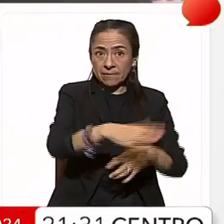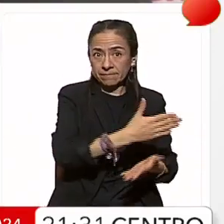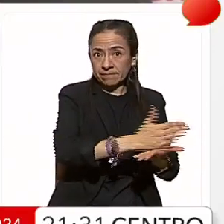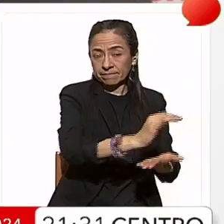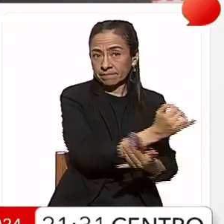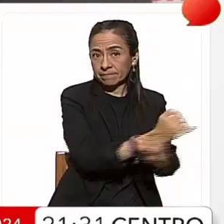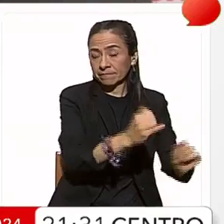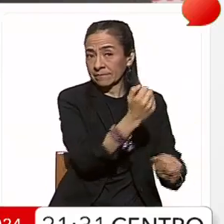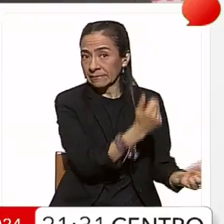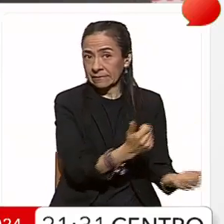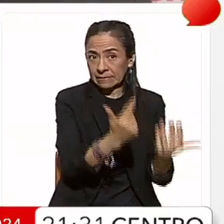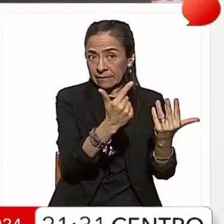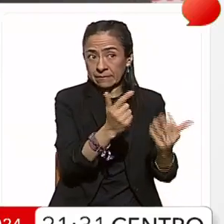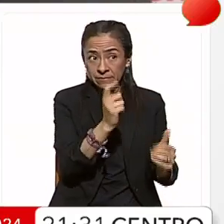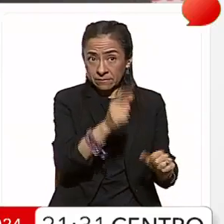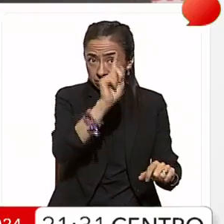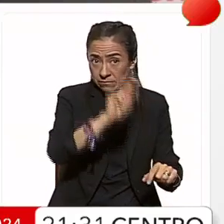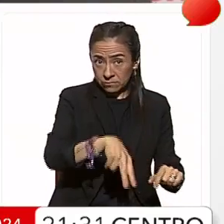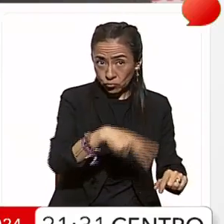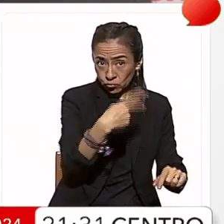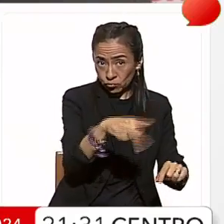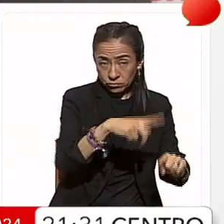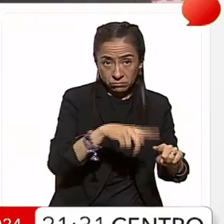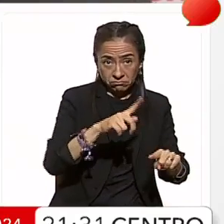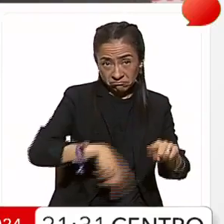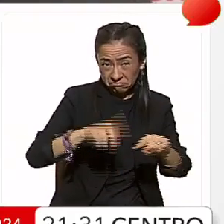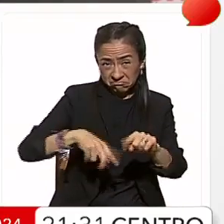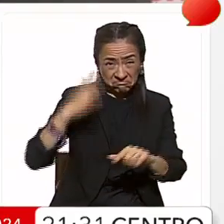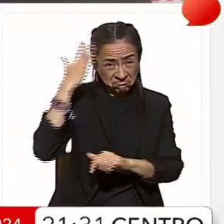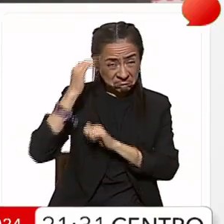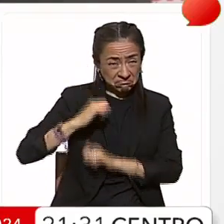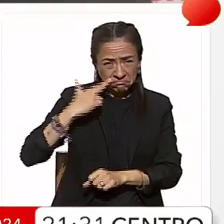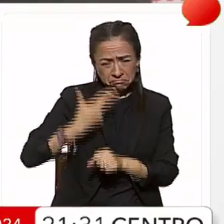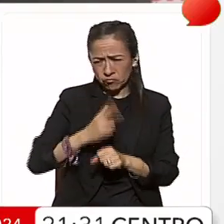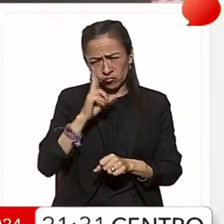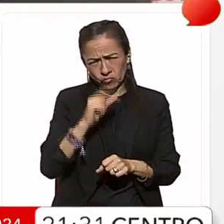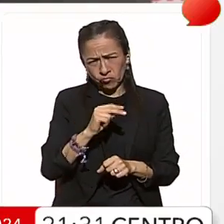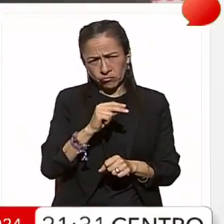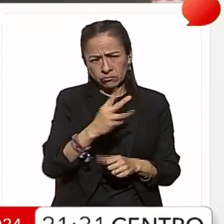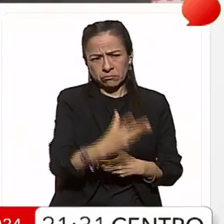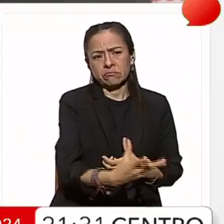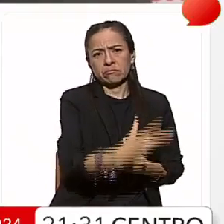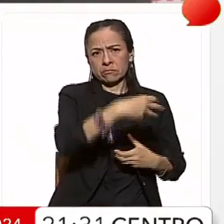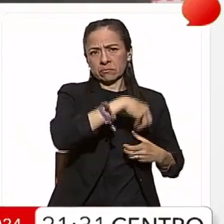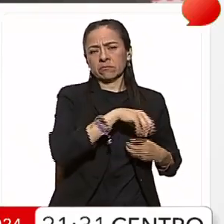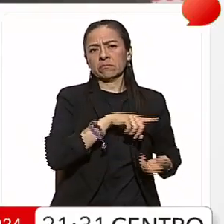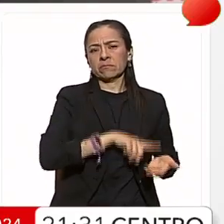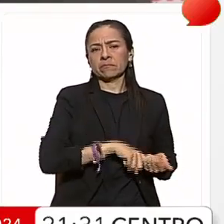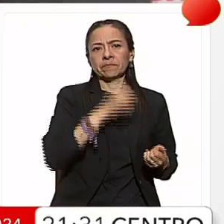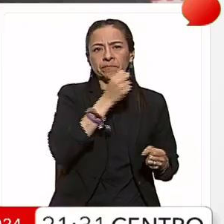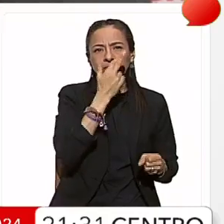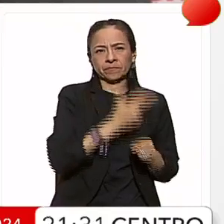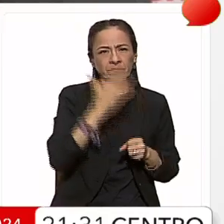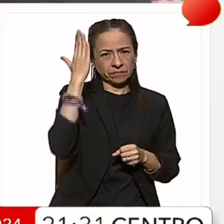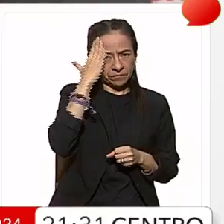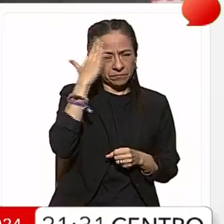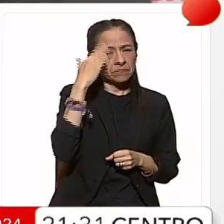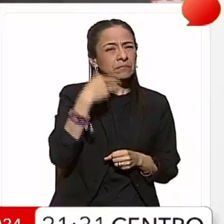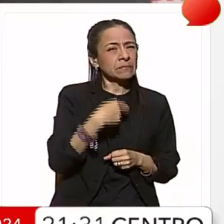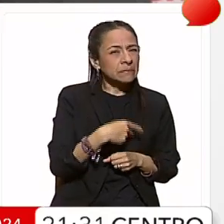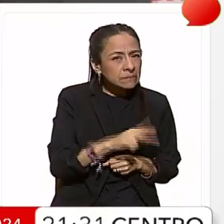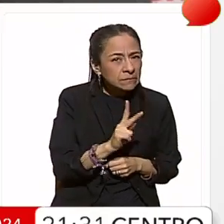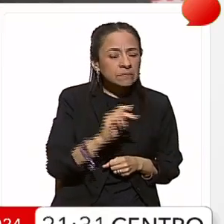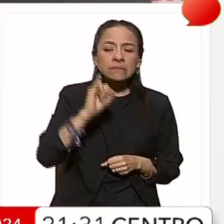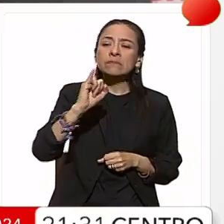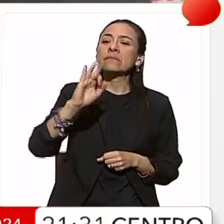las funciones, sino que pasan a secretarías de Estado, pero no todos estarían en la misma circunstancia. Por ejemplo, en el caso